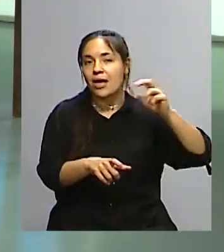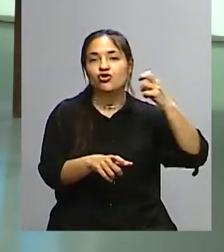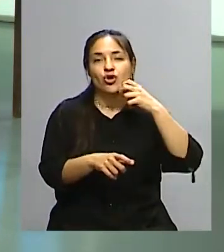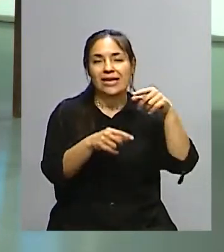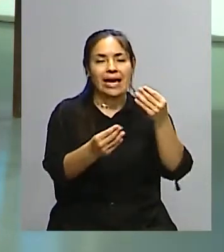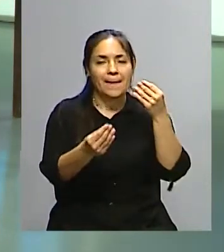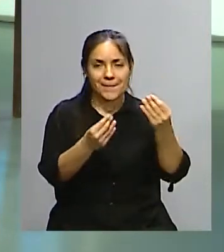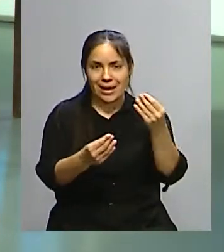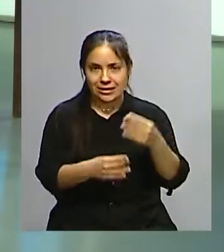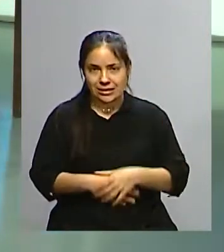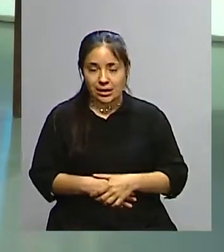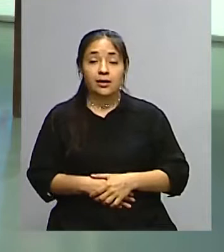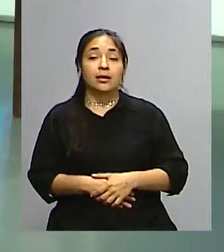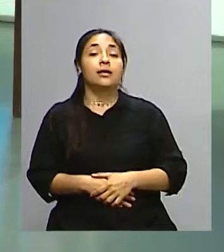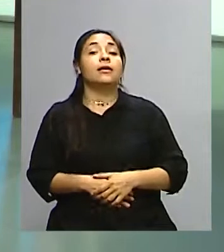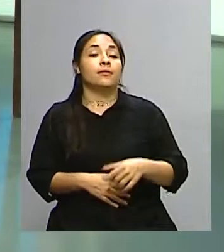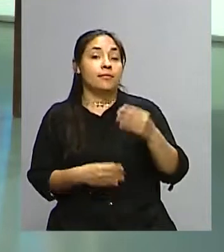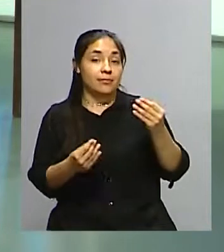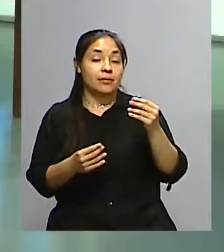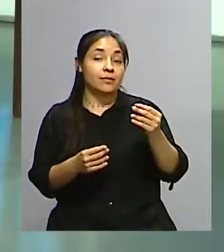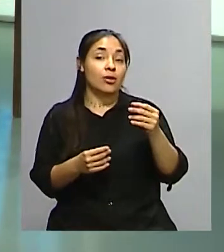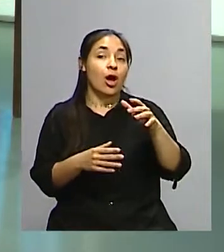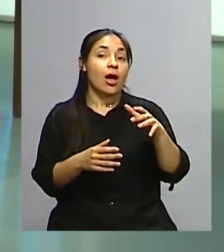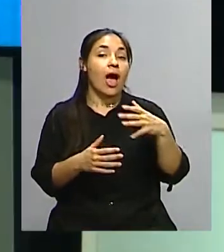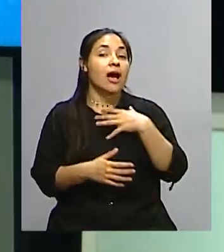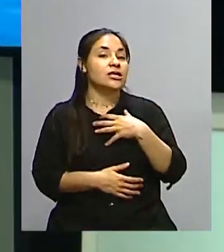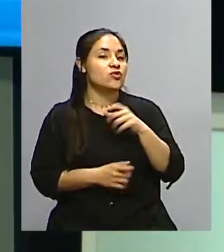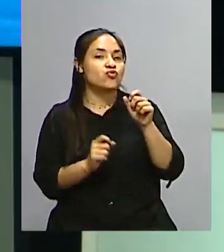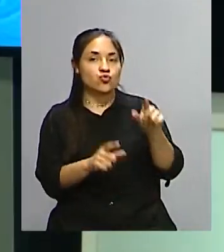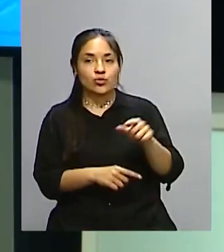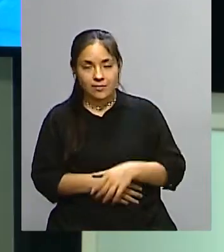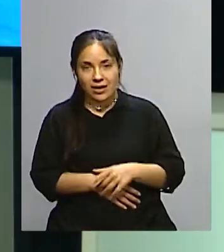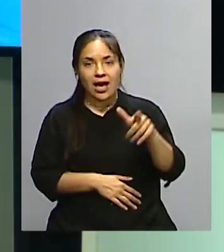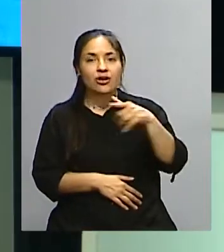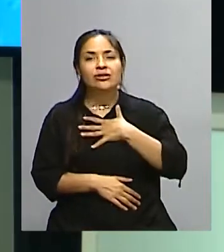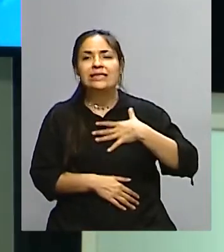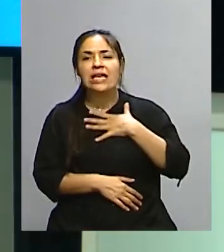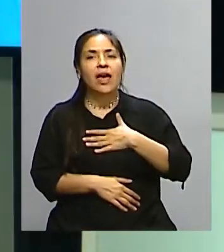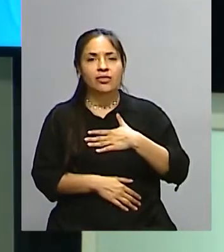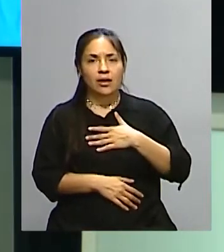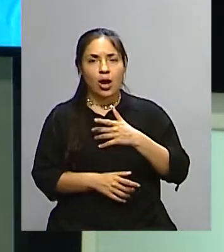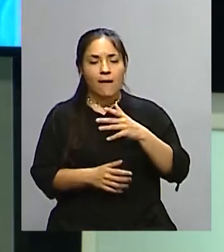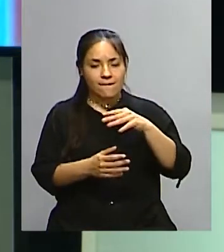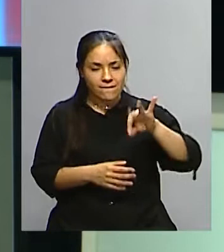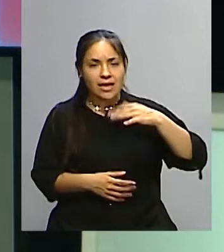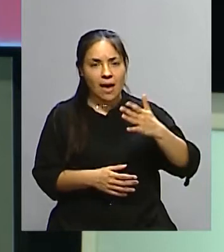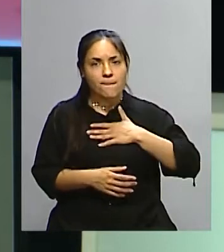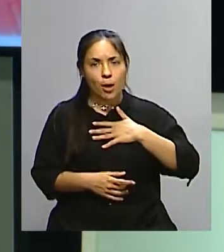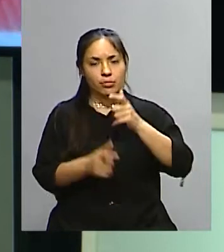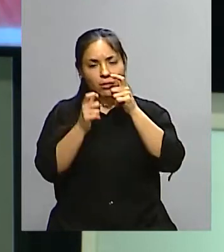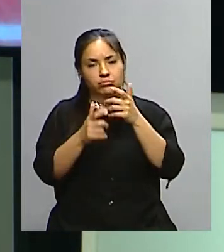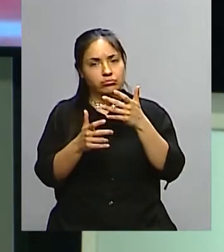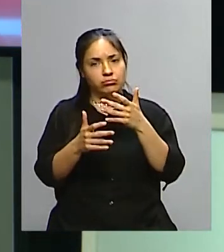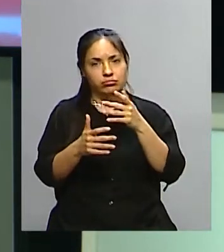la actitud, digamos, de las mismas personas mayores. Tal cual, que ellos sientan que tienen el control de su vida. Totalmente. Me imagino que es por ahí